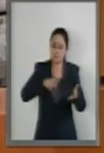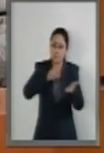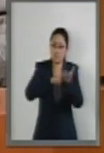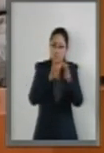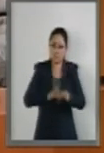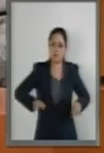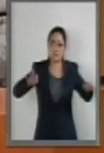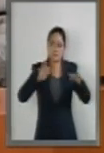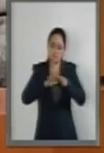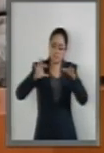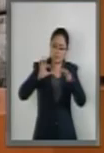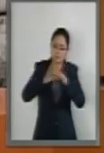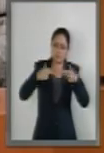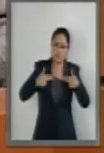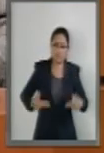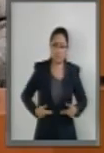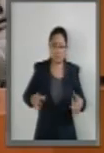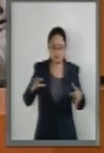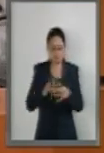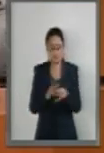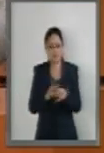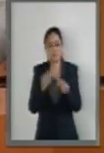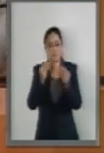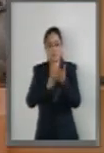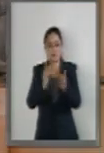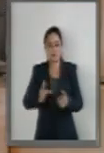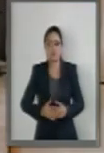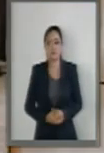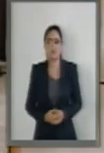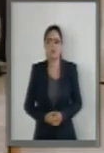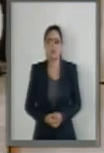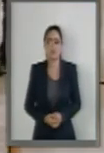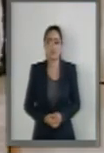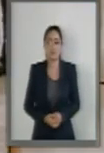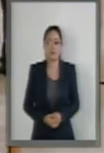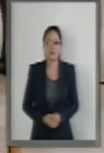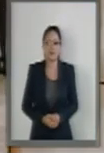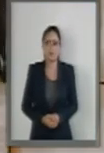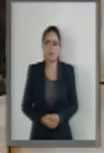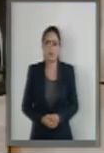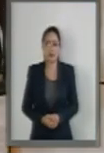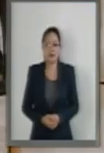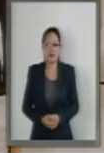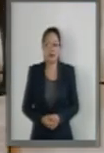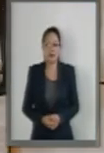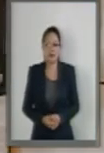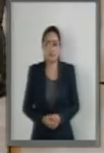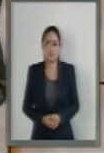humano y ese gran valor urbano. Muchas gracias. Gracias.